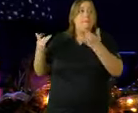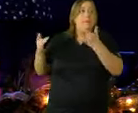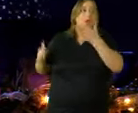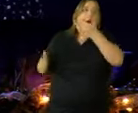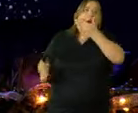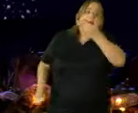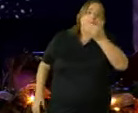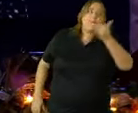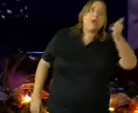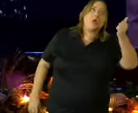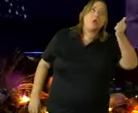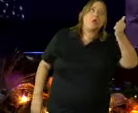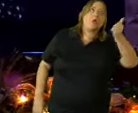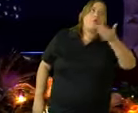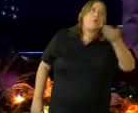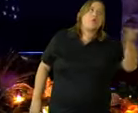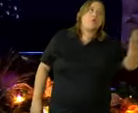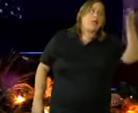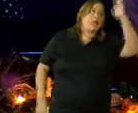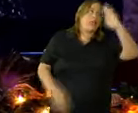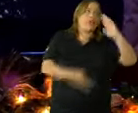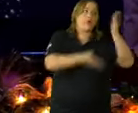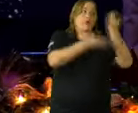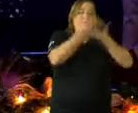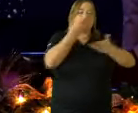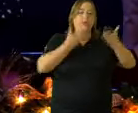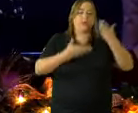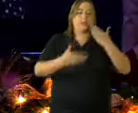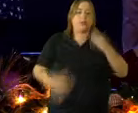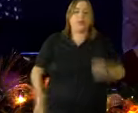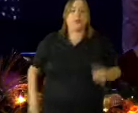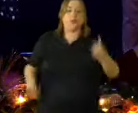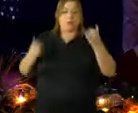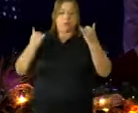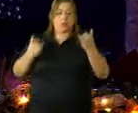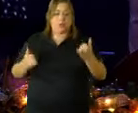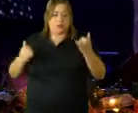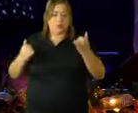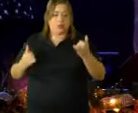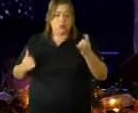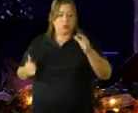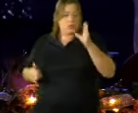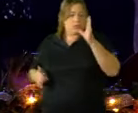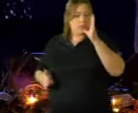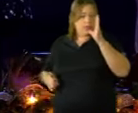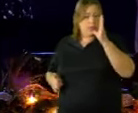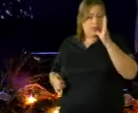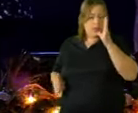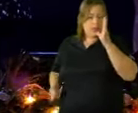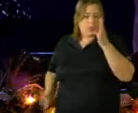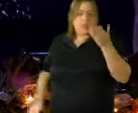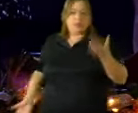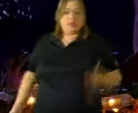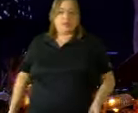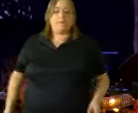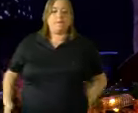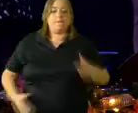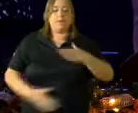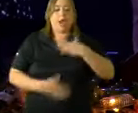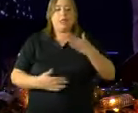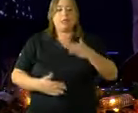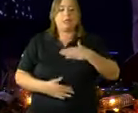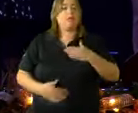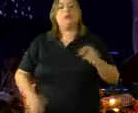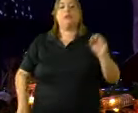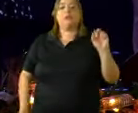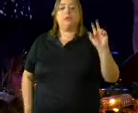de parte del Señor. ¿Cuánto lo creen, hermano? Hoy una madre, otra madre, hermano, felices